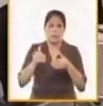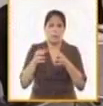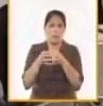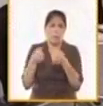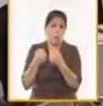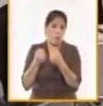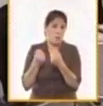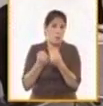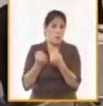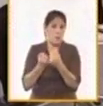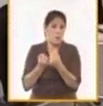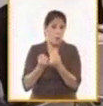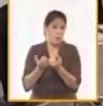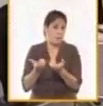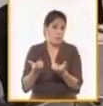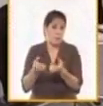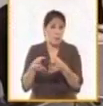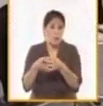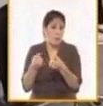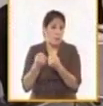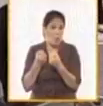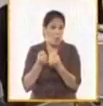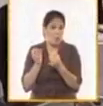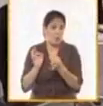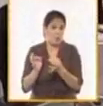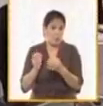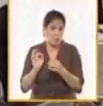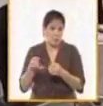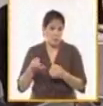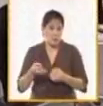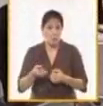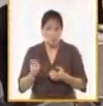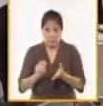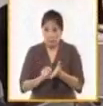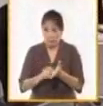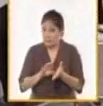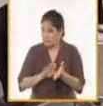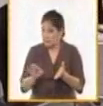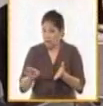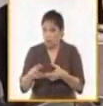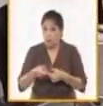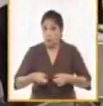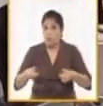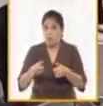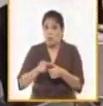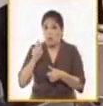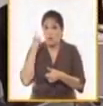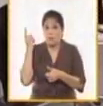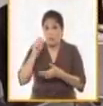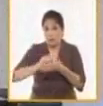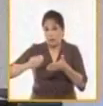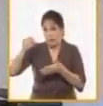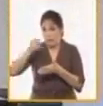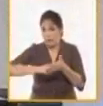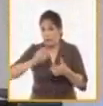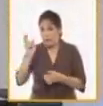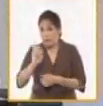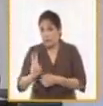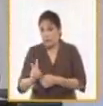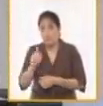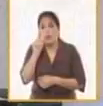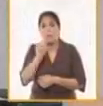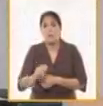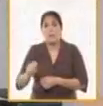A ninguna organización opositora debidamente inscrita en el Consejo Nacional Electoral de Venezuela se le